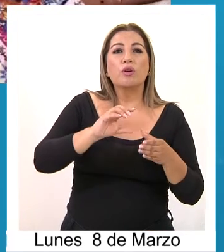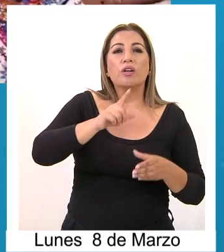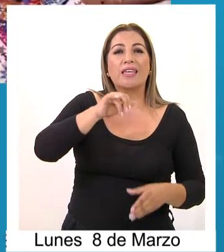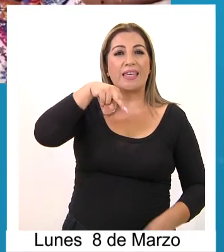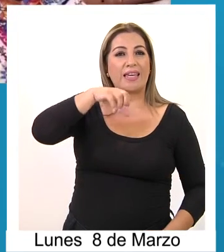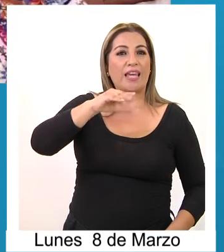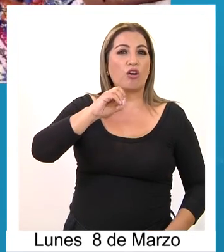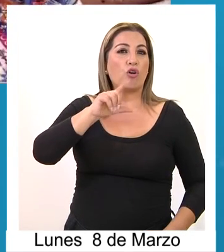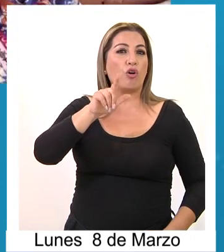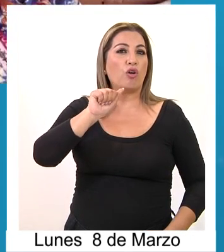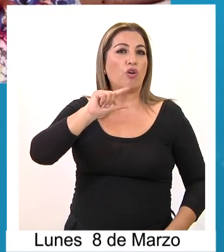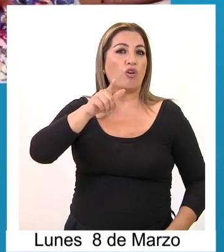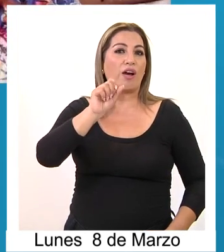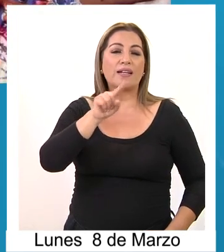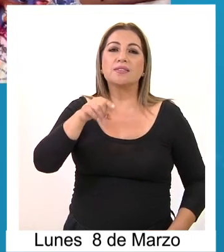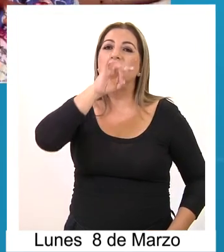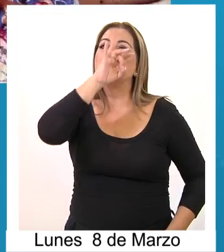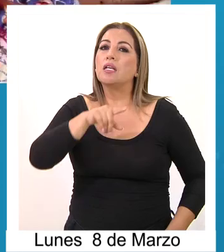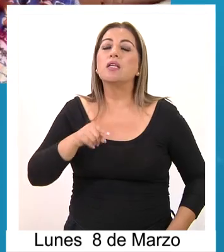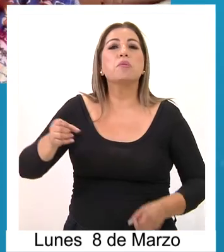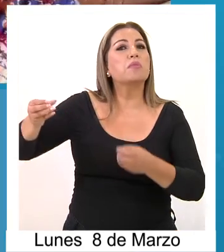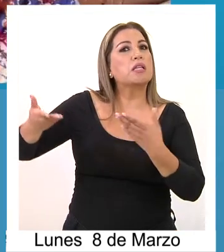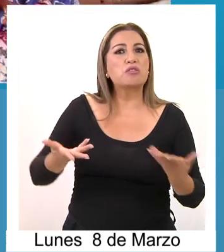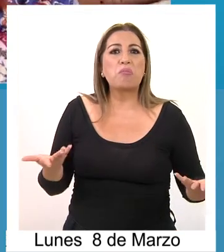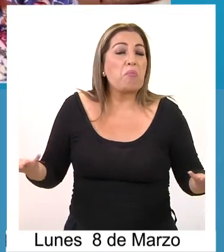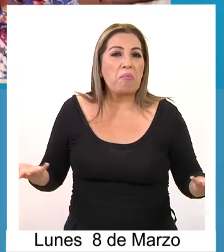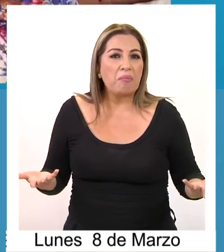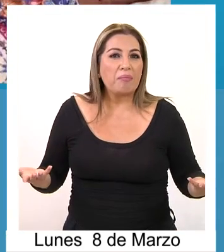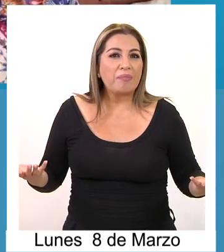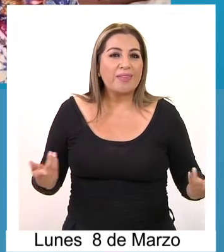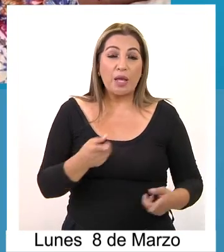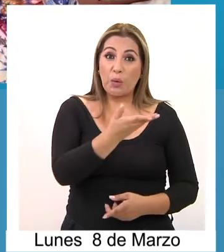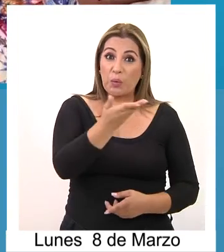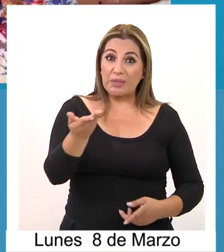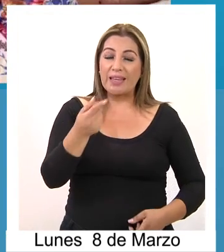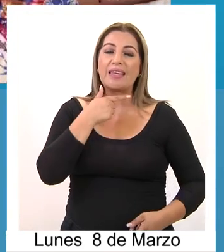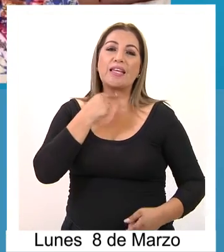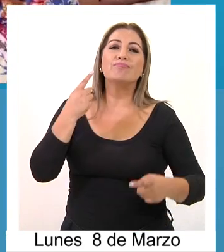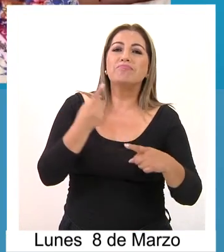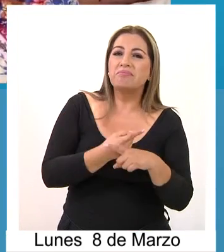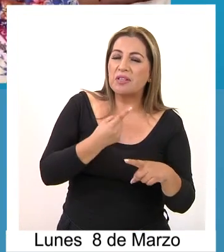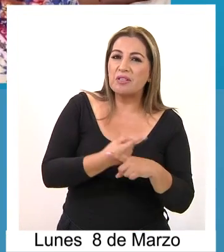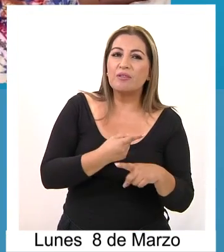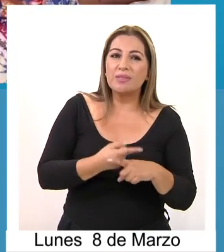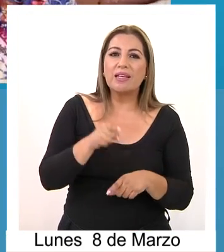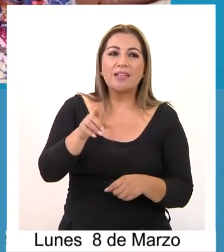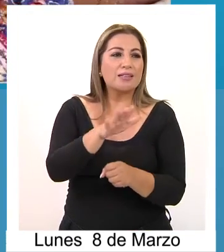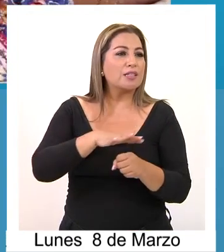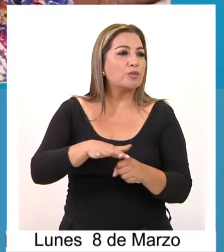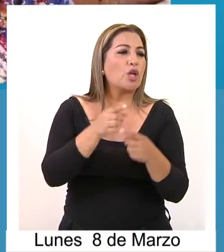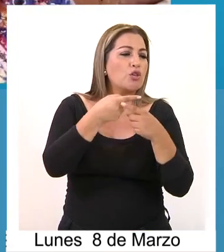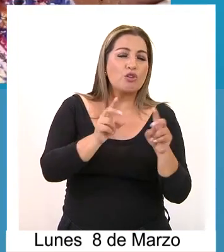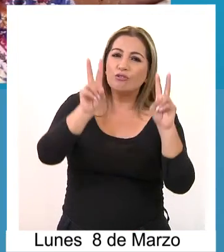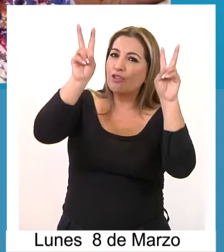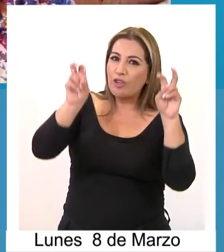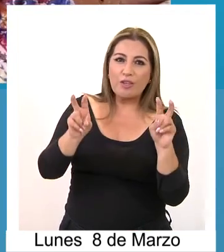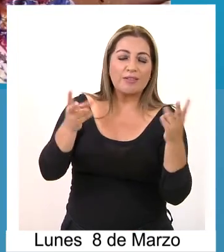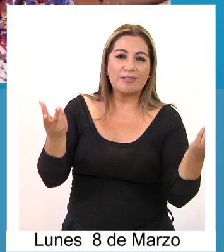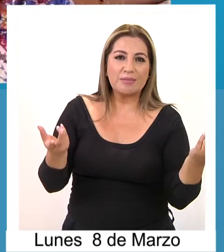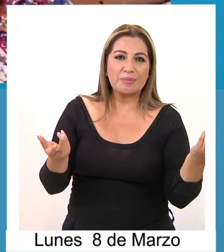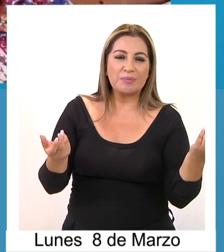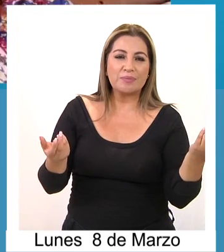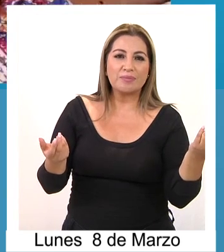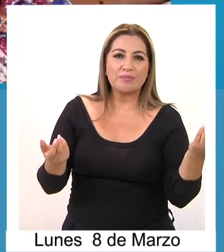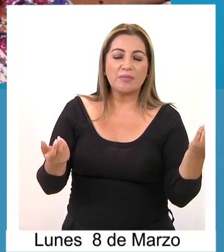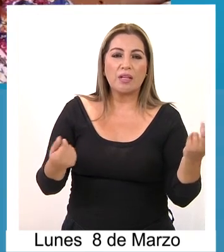Ginecólogas Chile, que también tenemos la cuenta, así que la invitación es principalmente a seguir conversando de esto y de muchos otros temas, porque